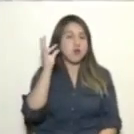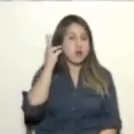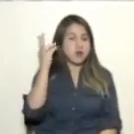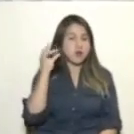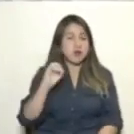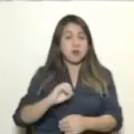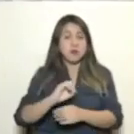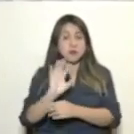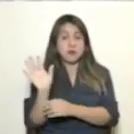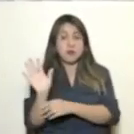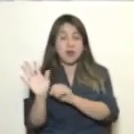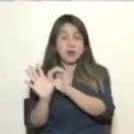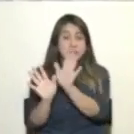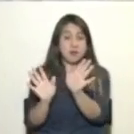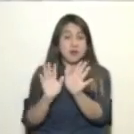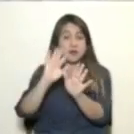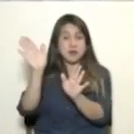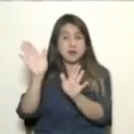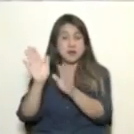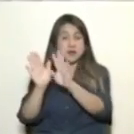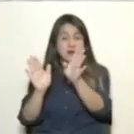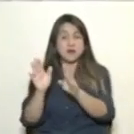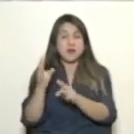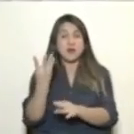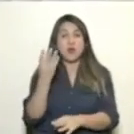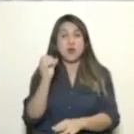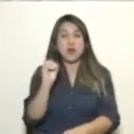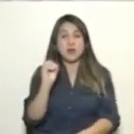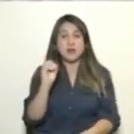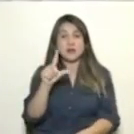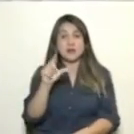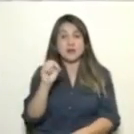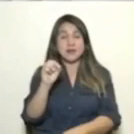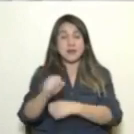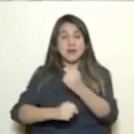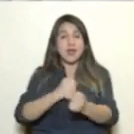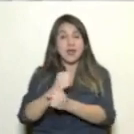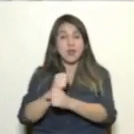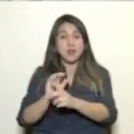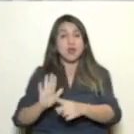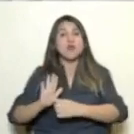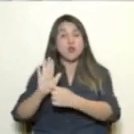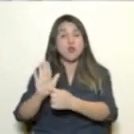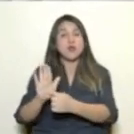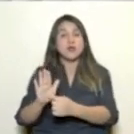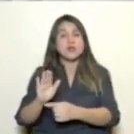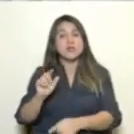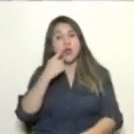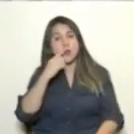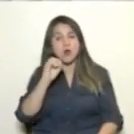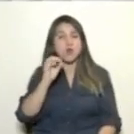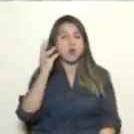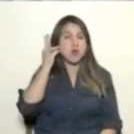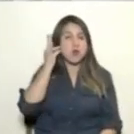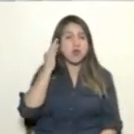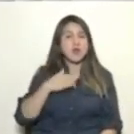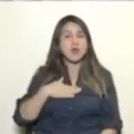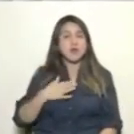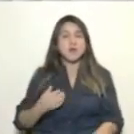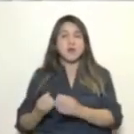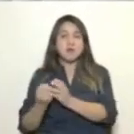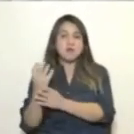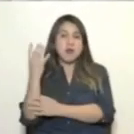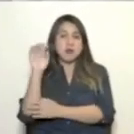las palmas muestran su sexo recién entre los 40 y los 70 años. Las mías están recién en